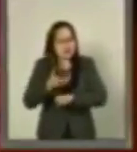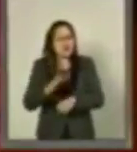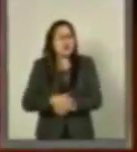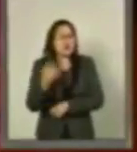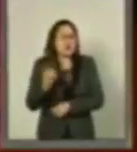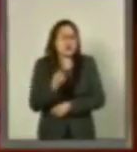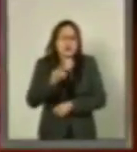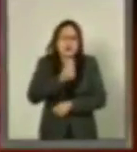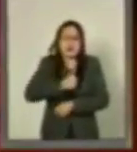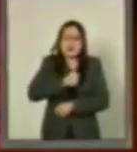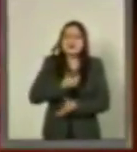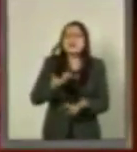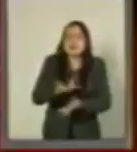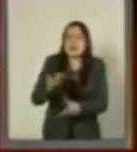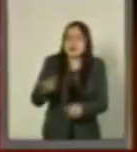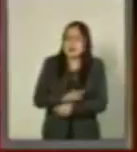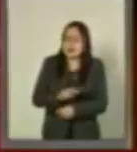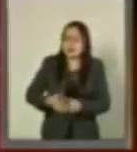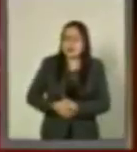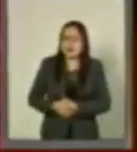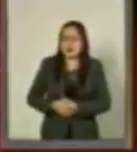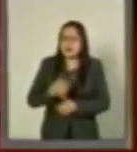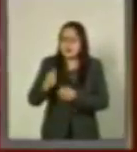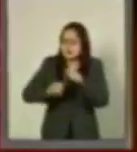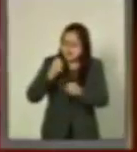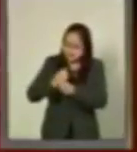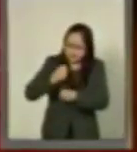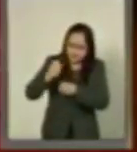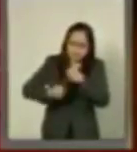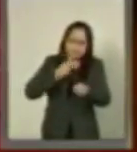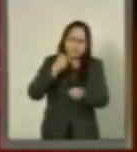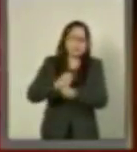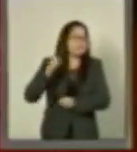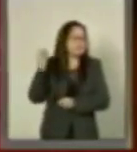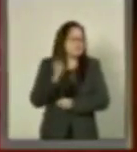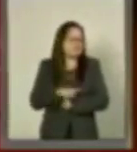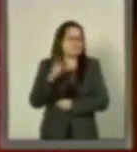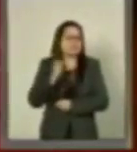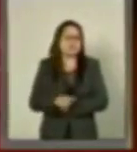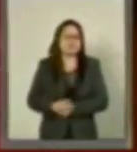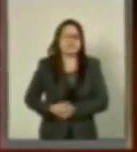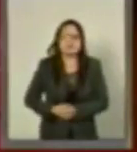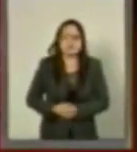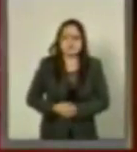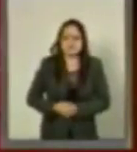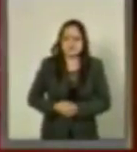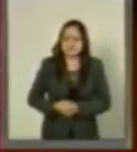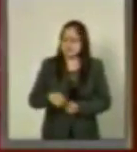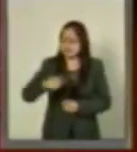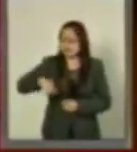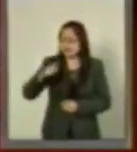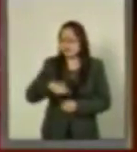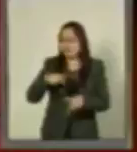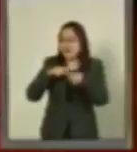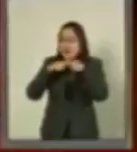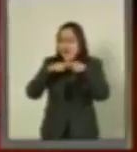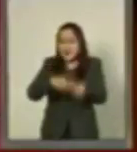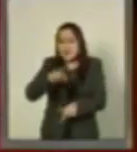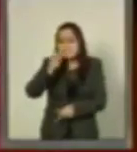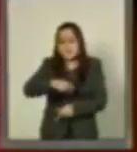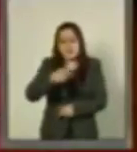se ha por muchos años permitido que estados